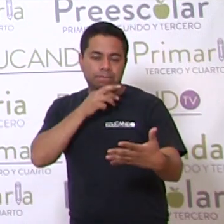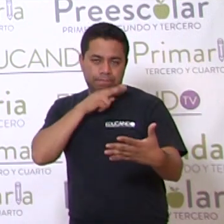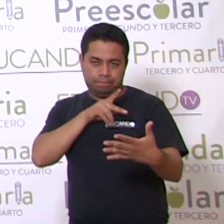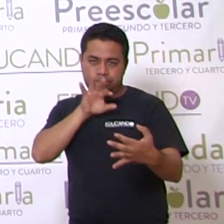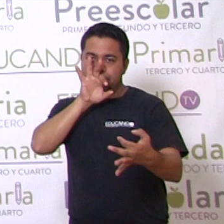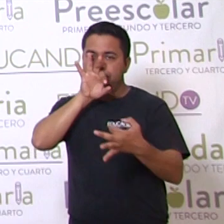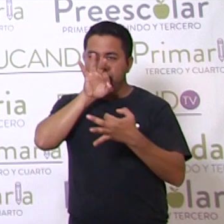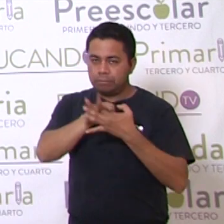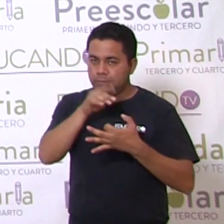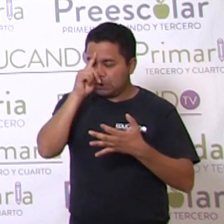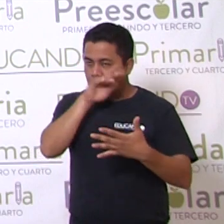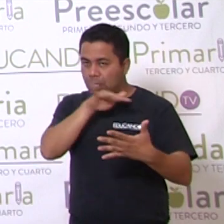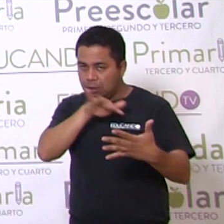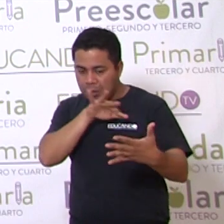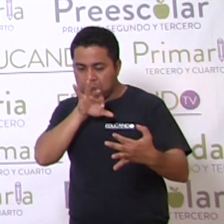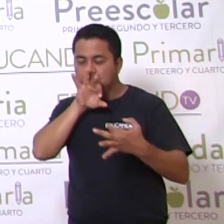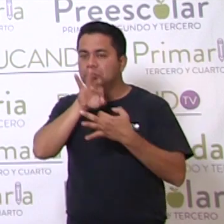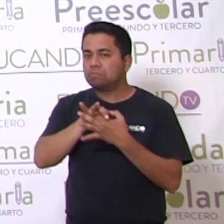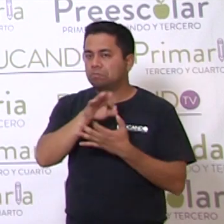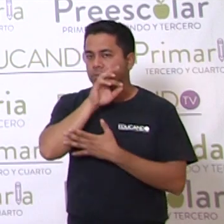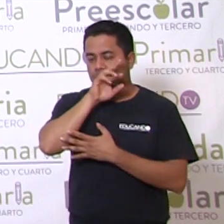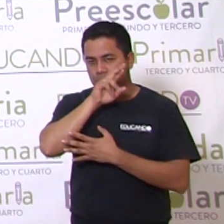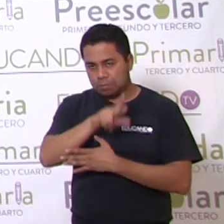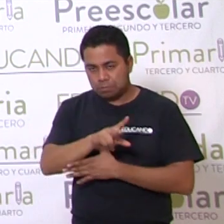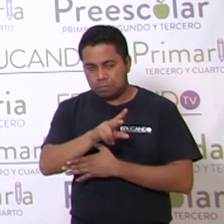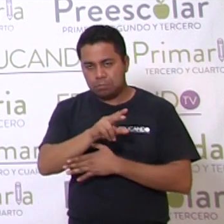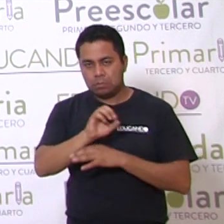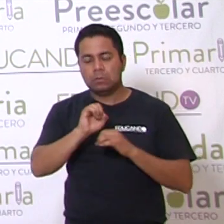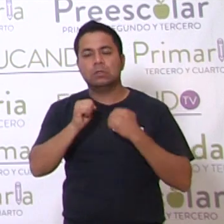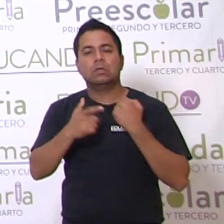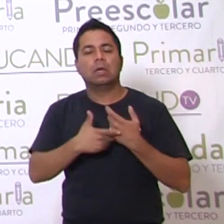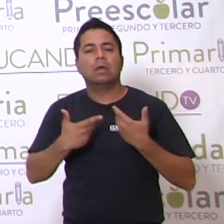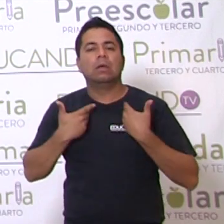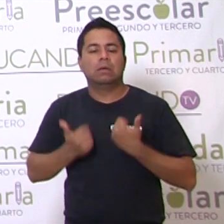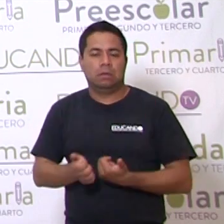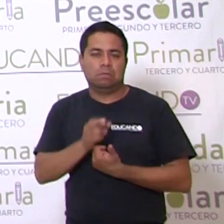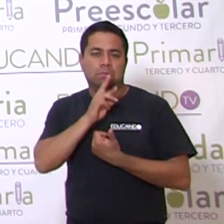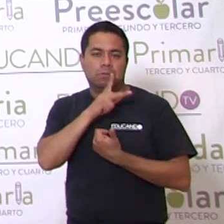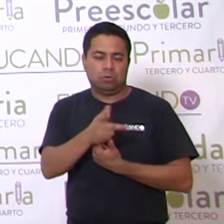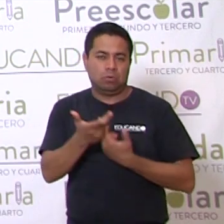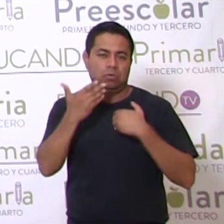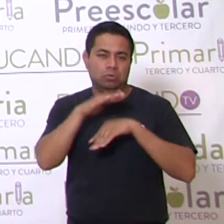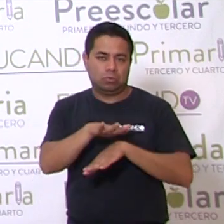mejor entendimiento, una mejor comprensión